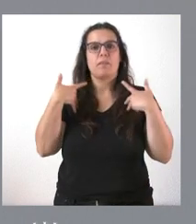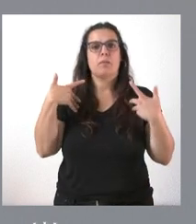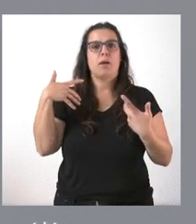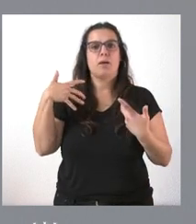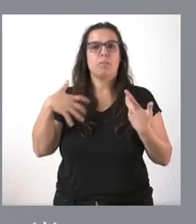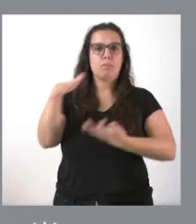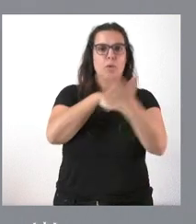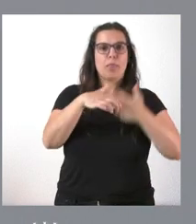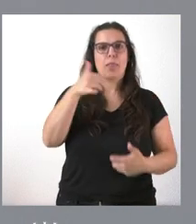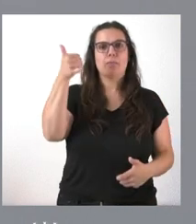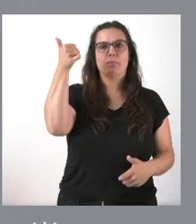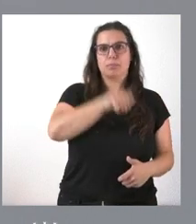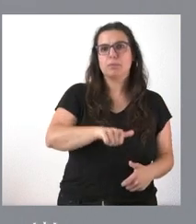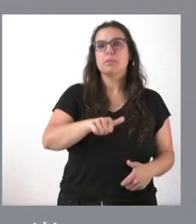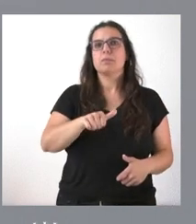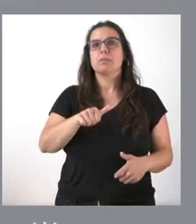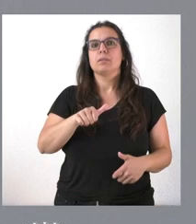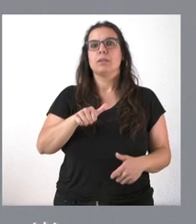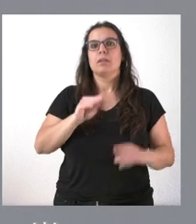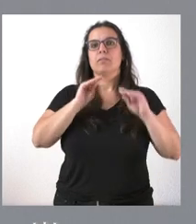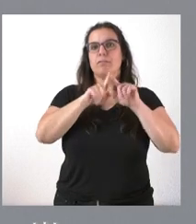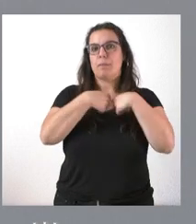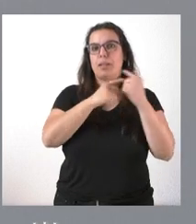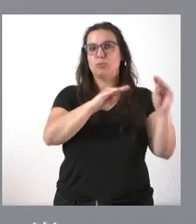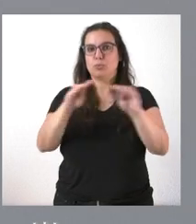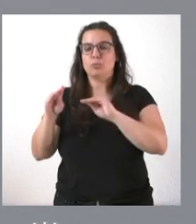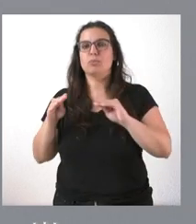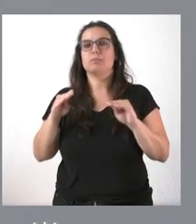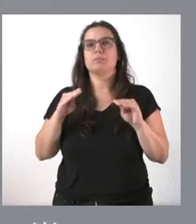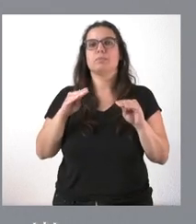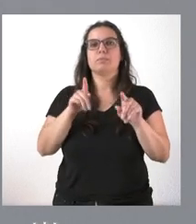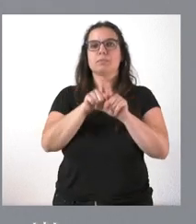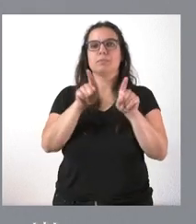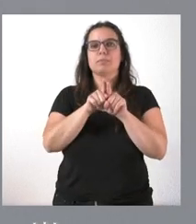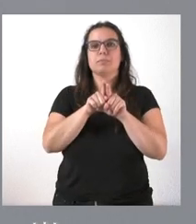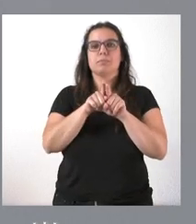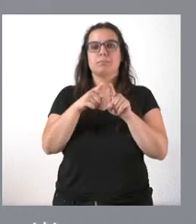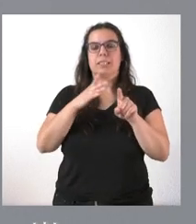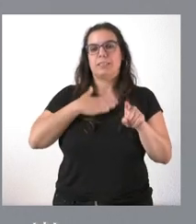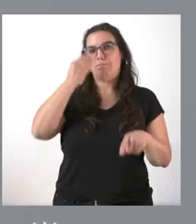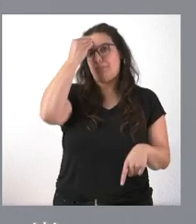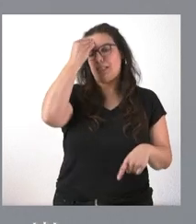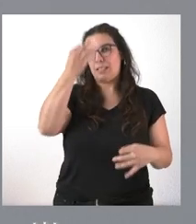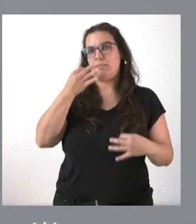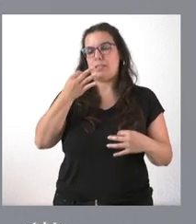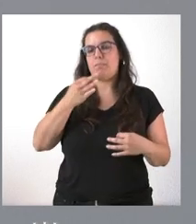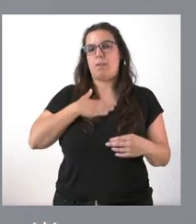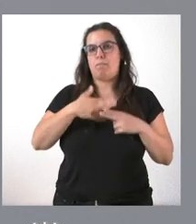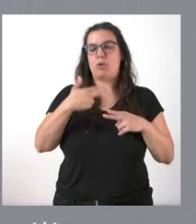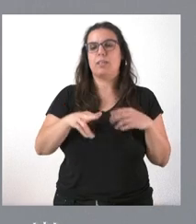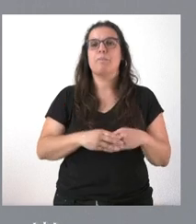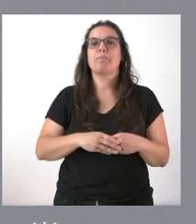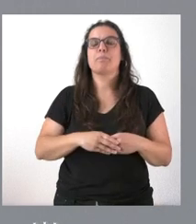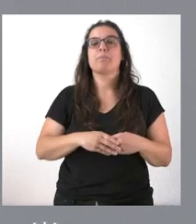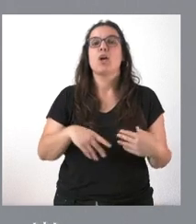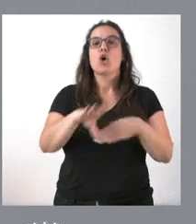de género y hacia sus familiares que siempre estarán presentes en toda nuestra acción política la consejería de Presidencia